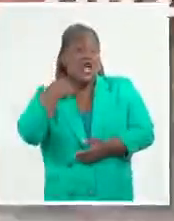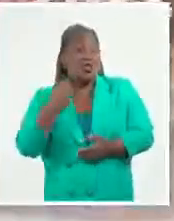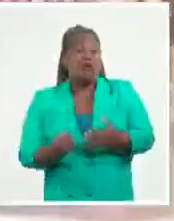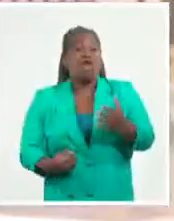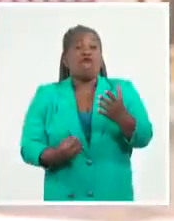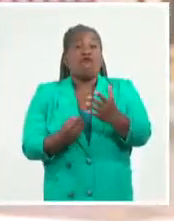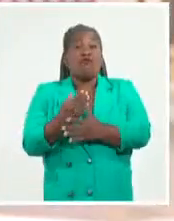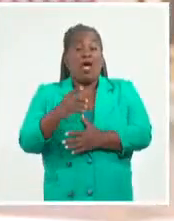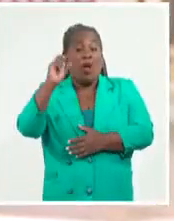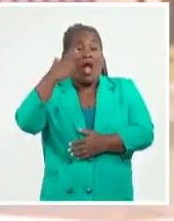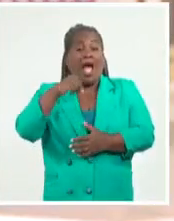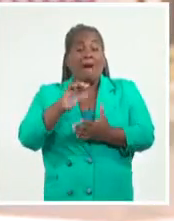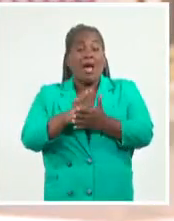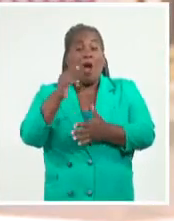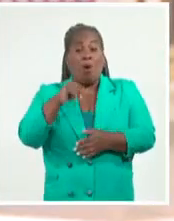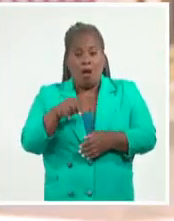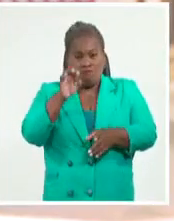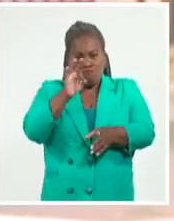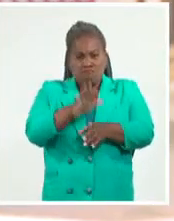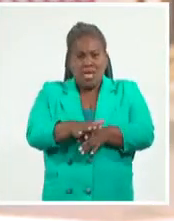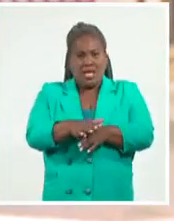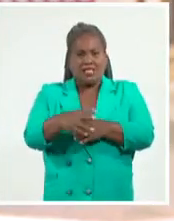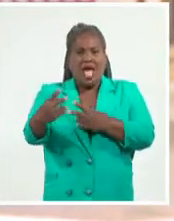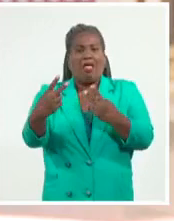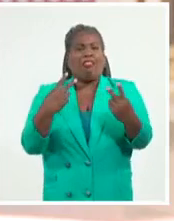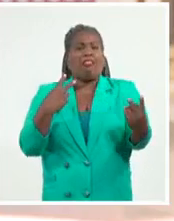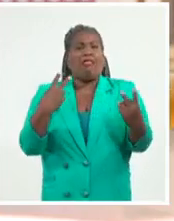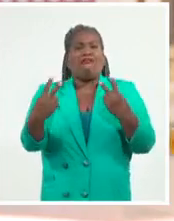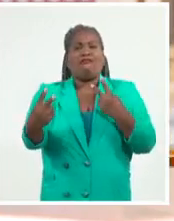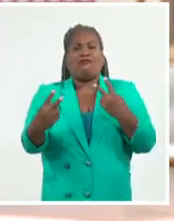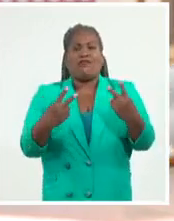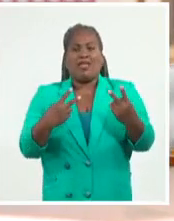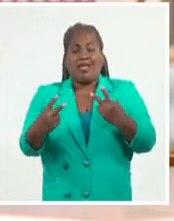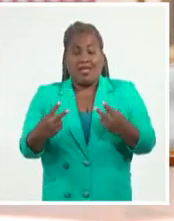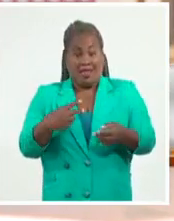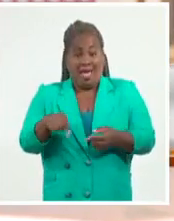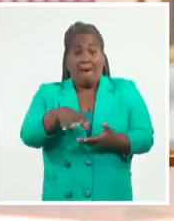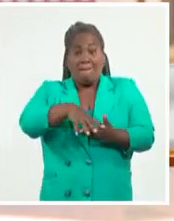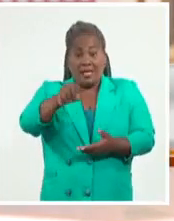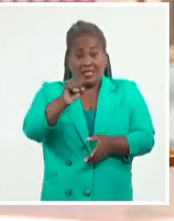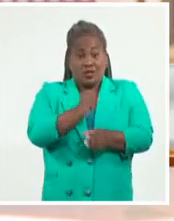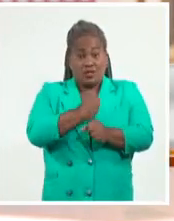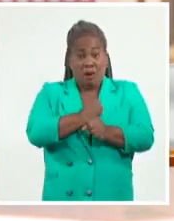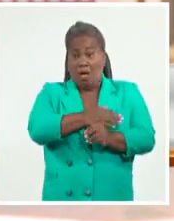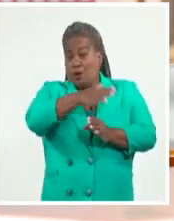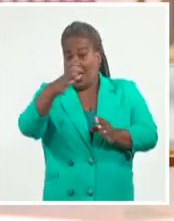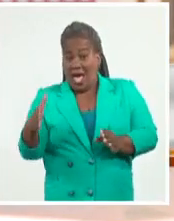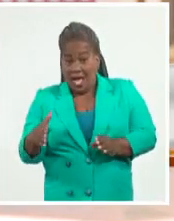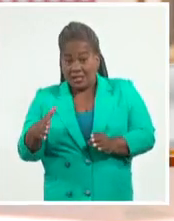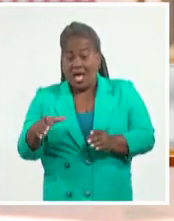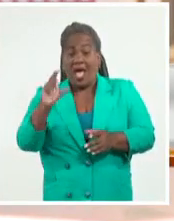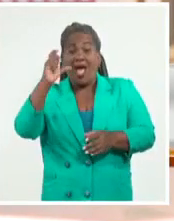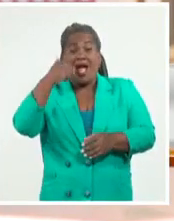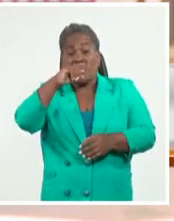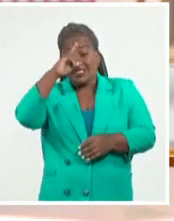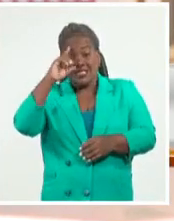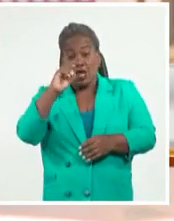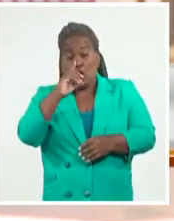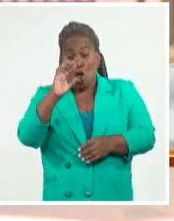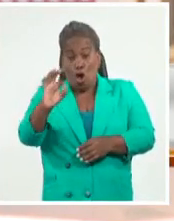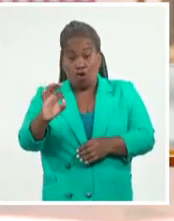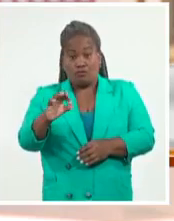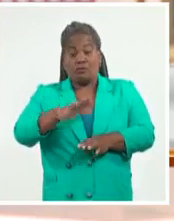Comenzaría con un desfile inaugural que estaría sucediendo desde la Plaza de los Trabajadores hasta el Casino Campestre. Luego, como es